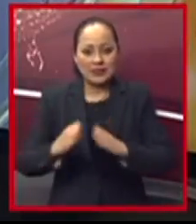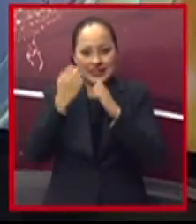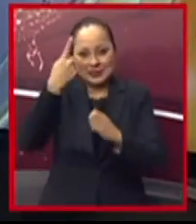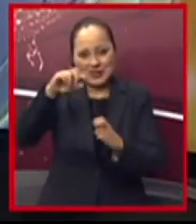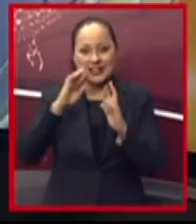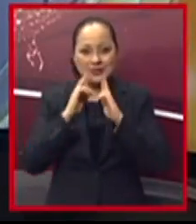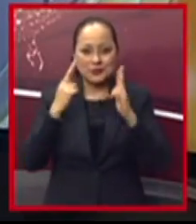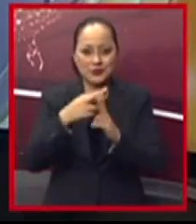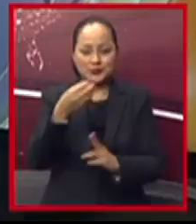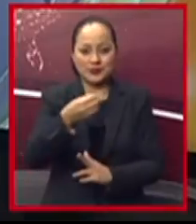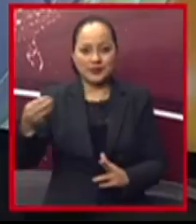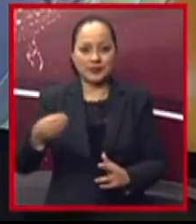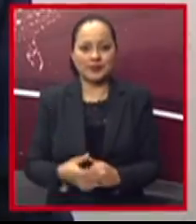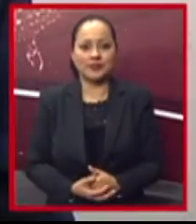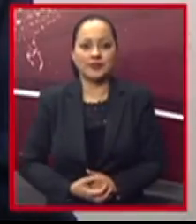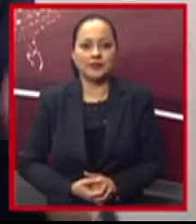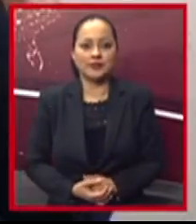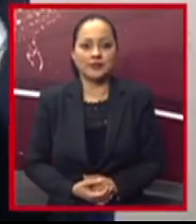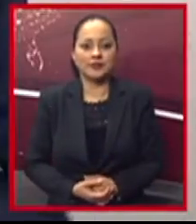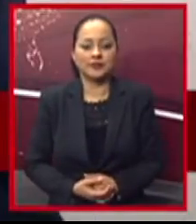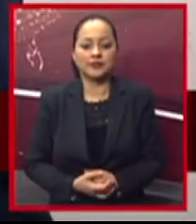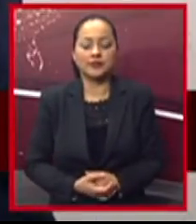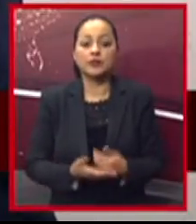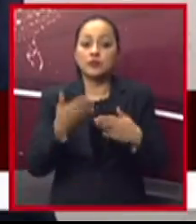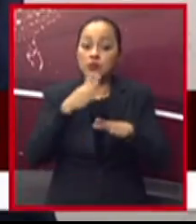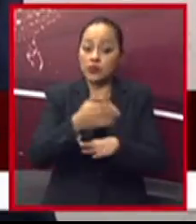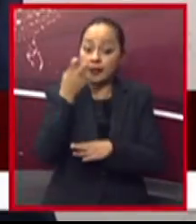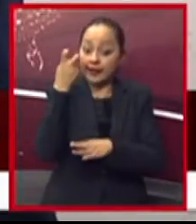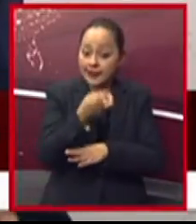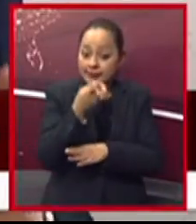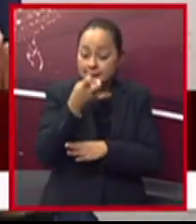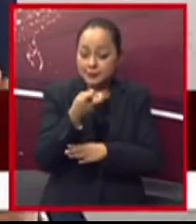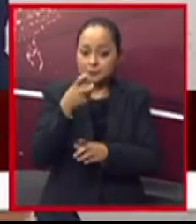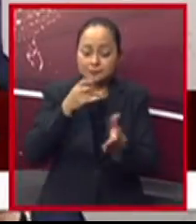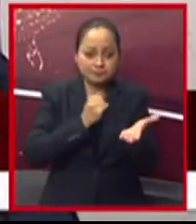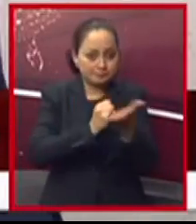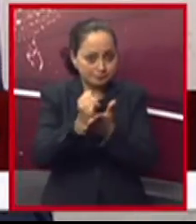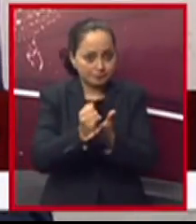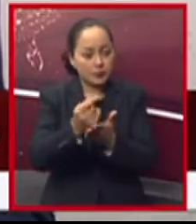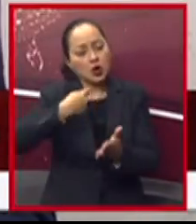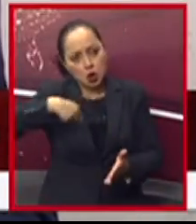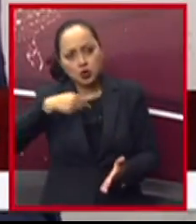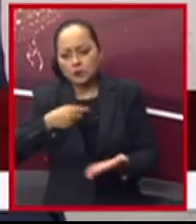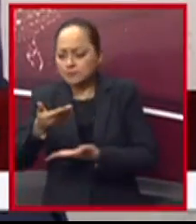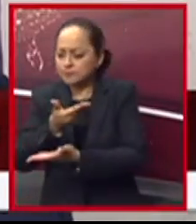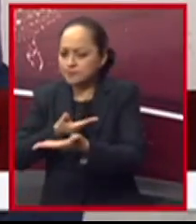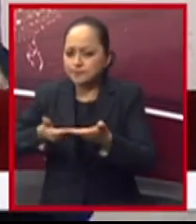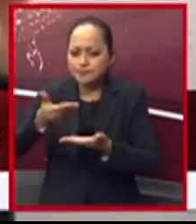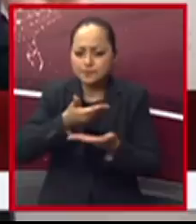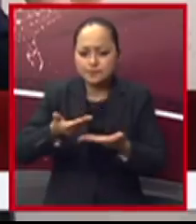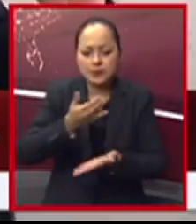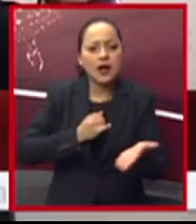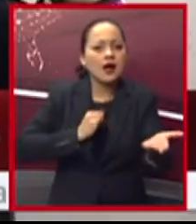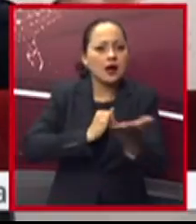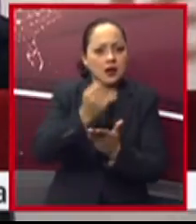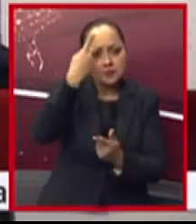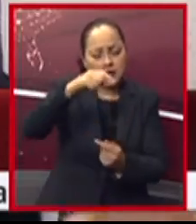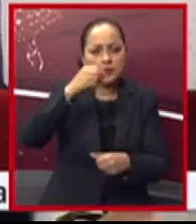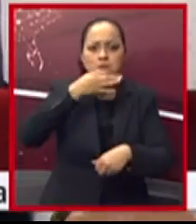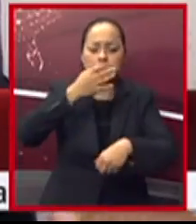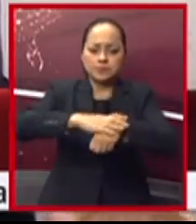de sesiones. Y en función de eso, tomaremos la decisión si solicitamos el